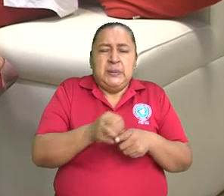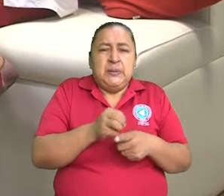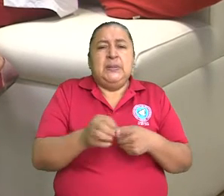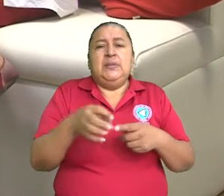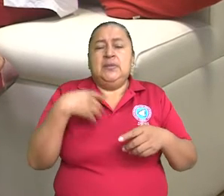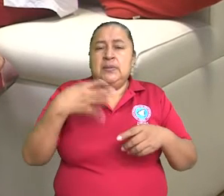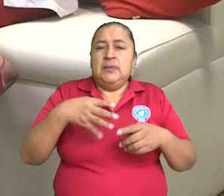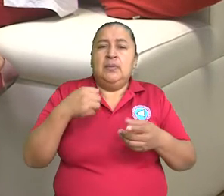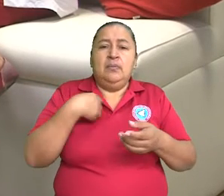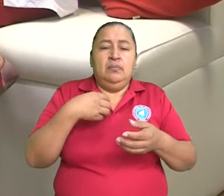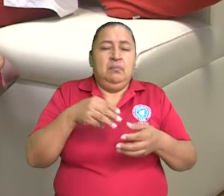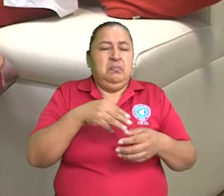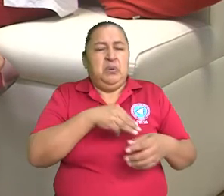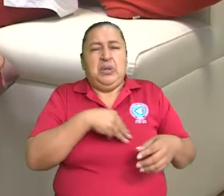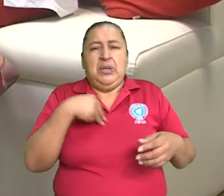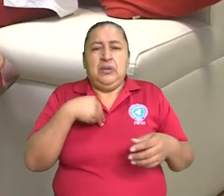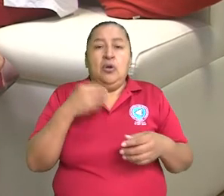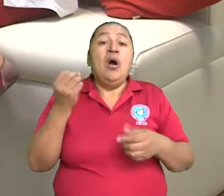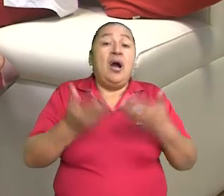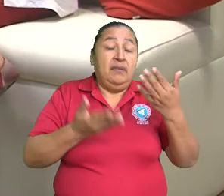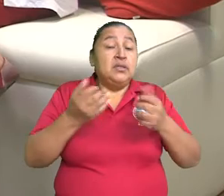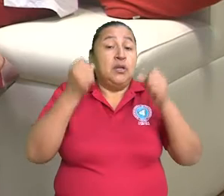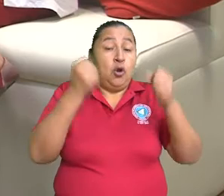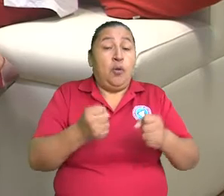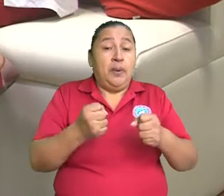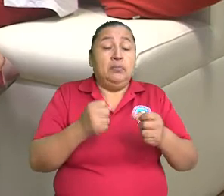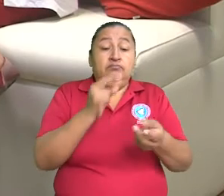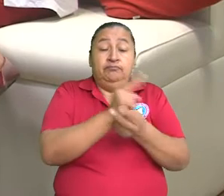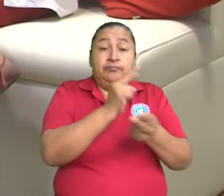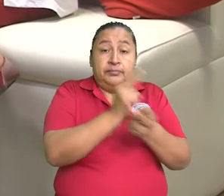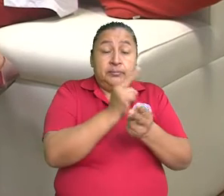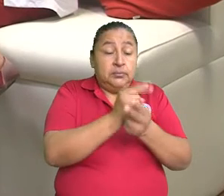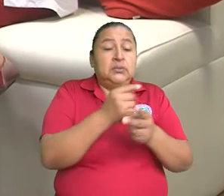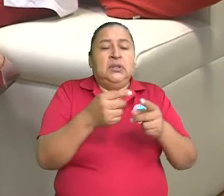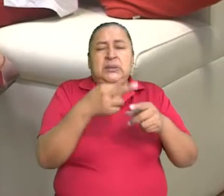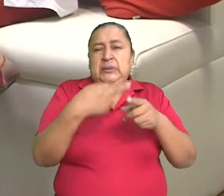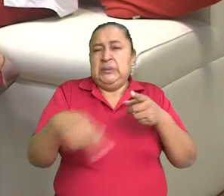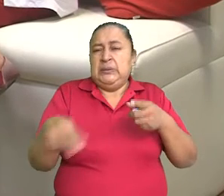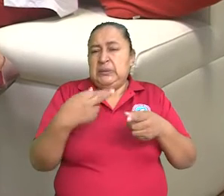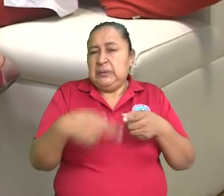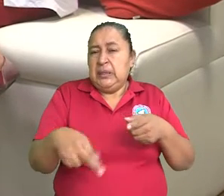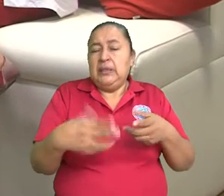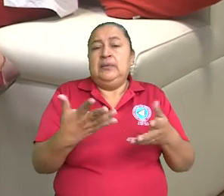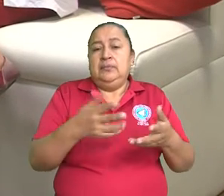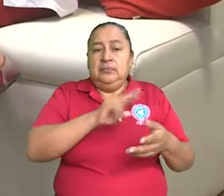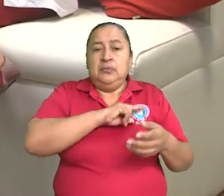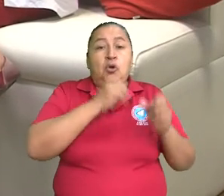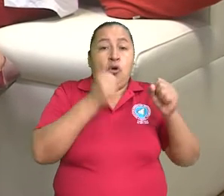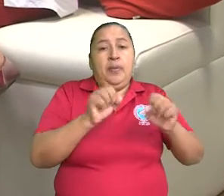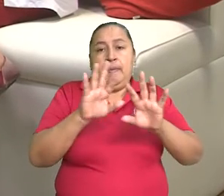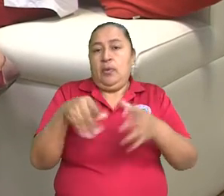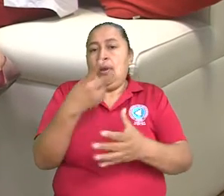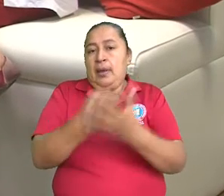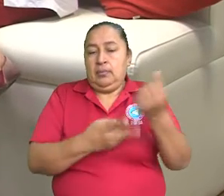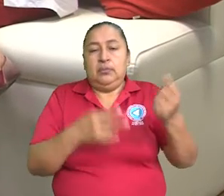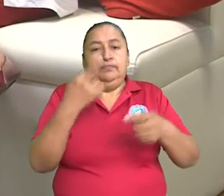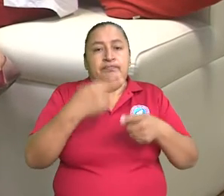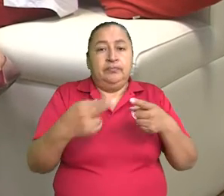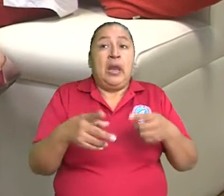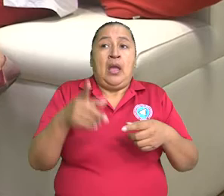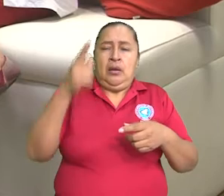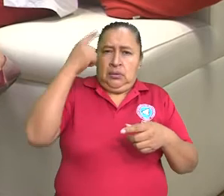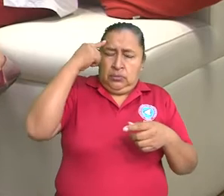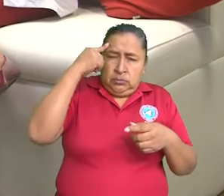Sí, y ellos sangran cuando ellos tienen relaciones sexuales. Entonces hay sangrado, entonces eso te tiene que dar una